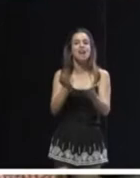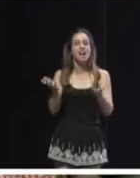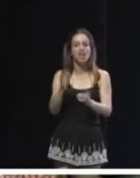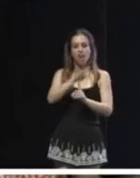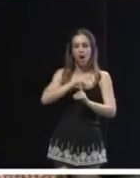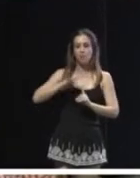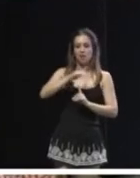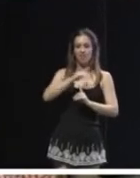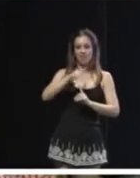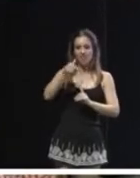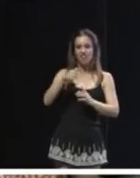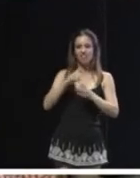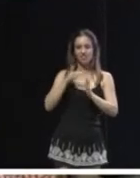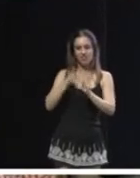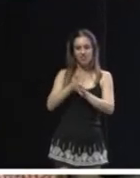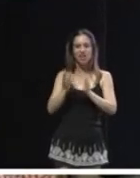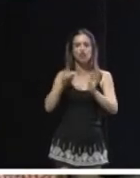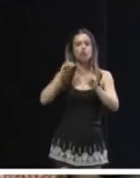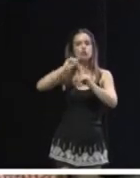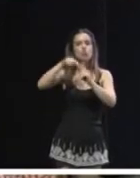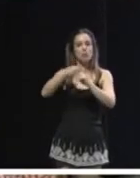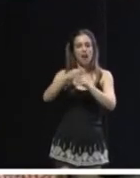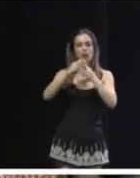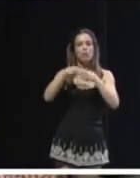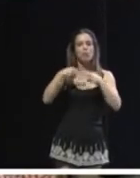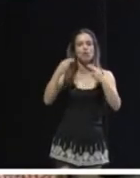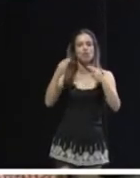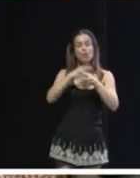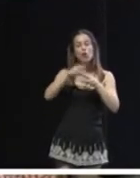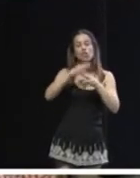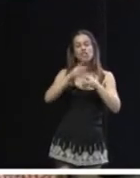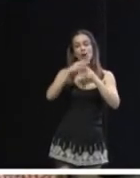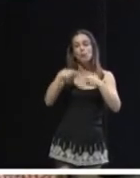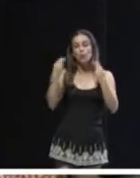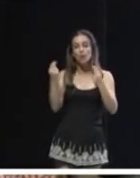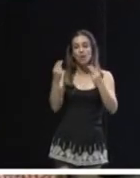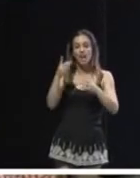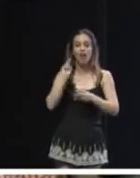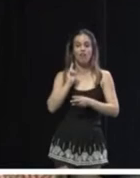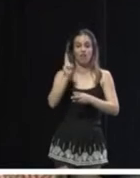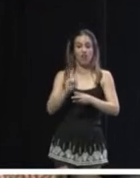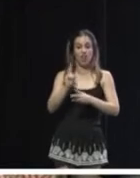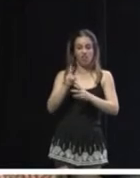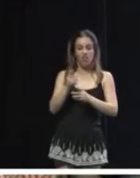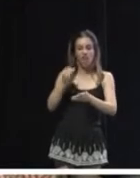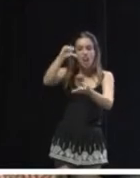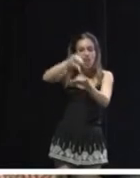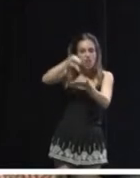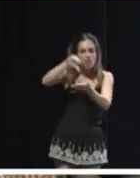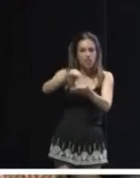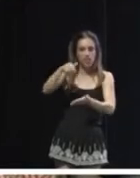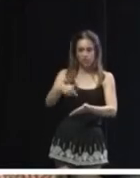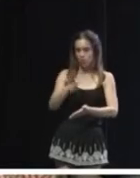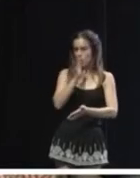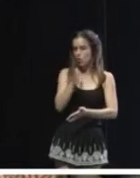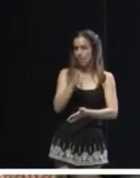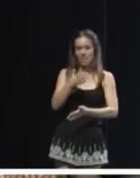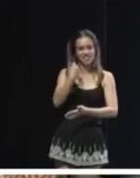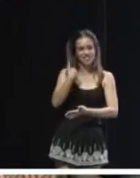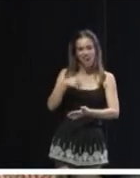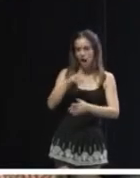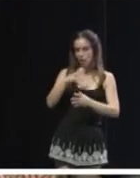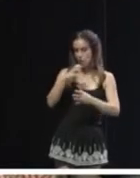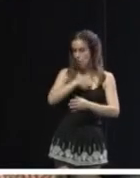Sumar. Colocamos las políticas públicas verdes en el centro, porque ya no es posible vivir así, porque tenemos